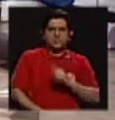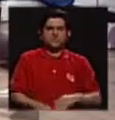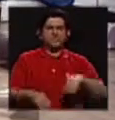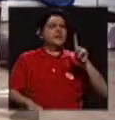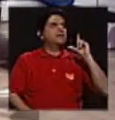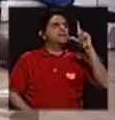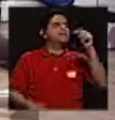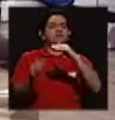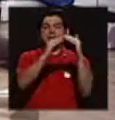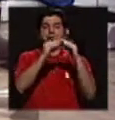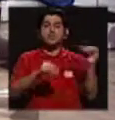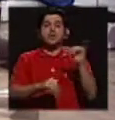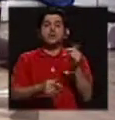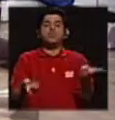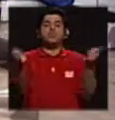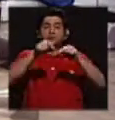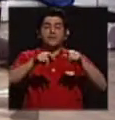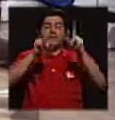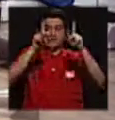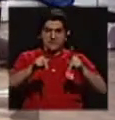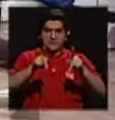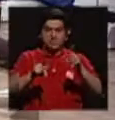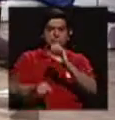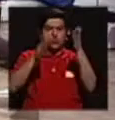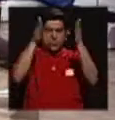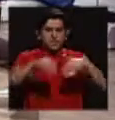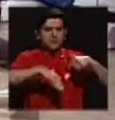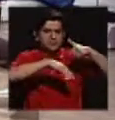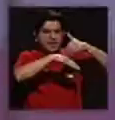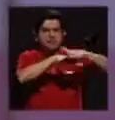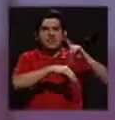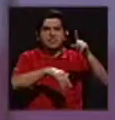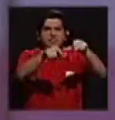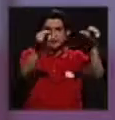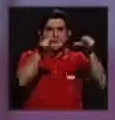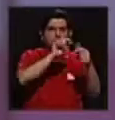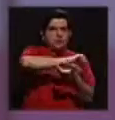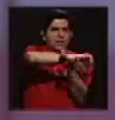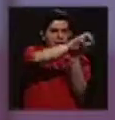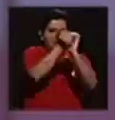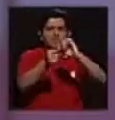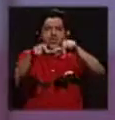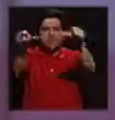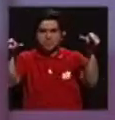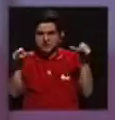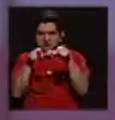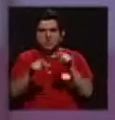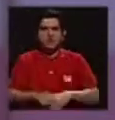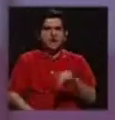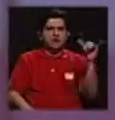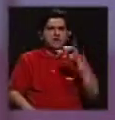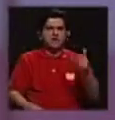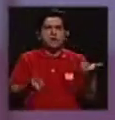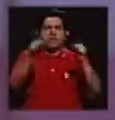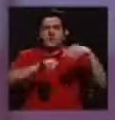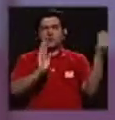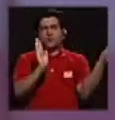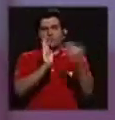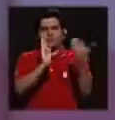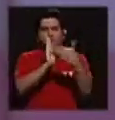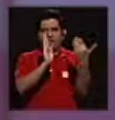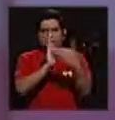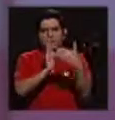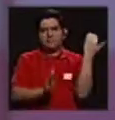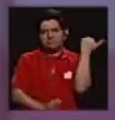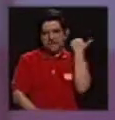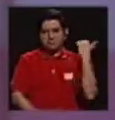sino que también puede suceder que nacionales, que costarricenses sean trasladadas de un lugar a otro y que sean víctimas de este mismo fenómeno. Eso diría